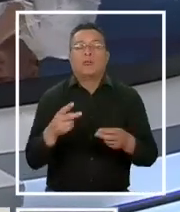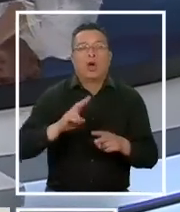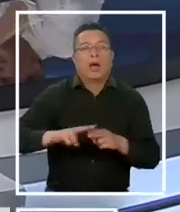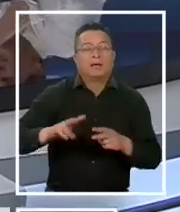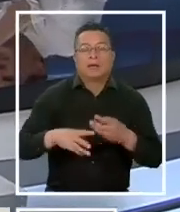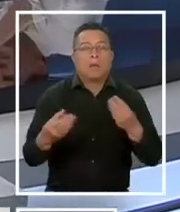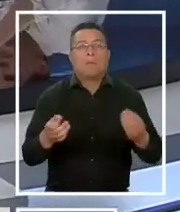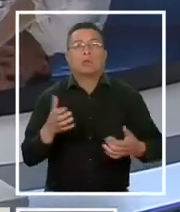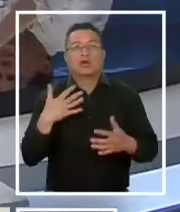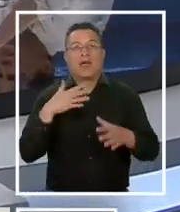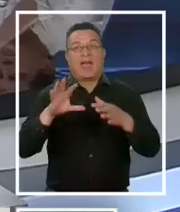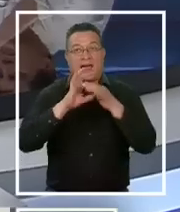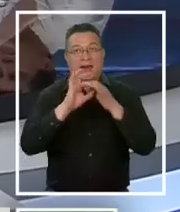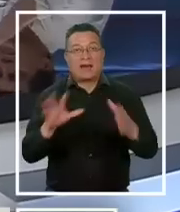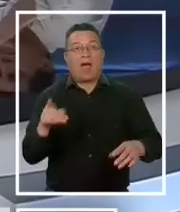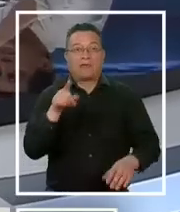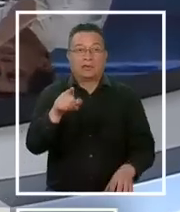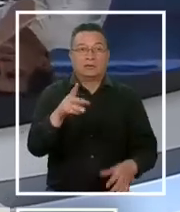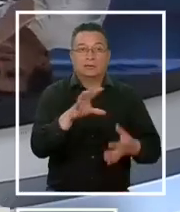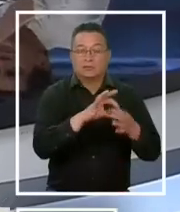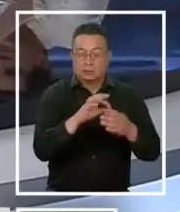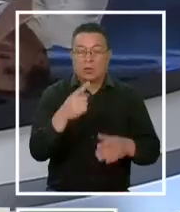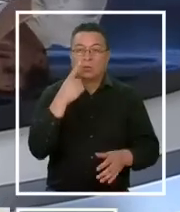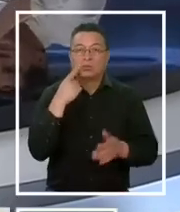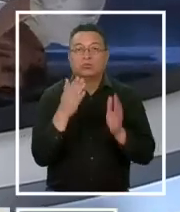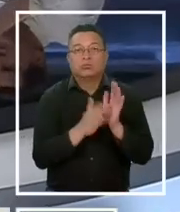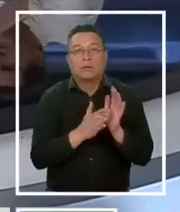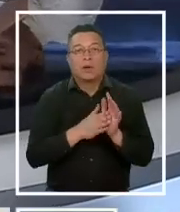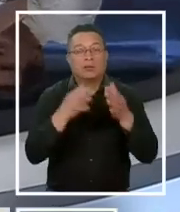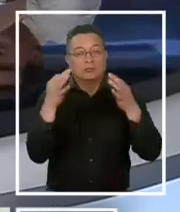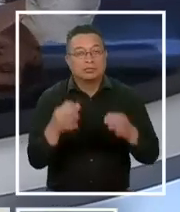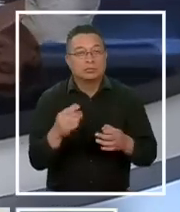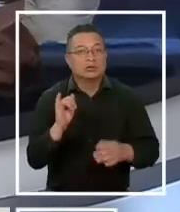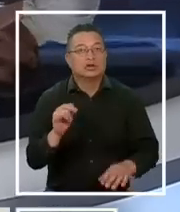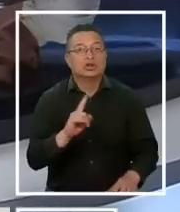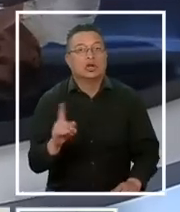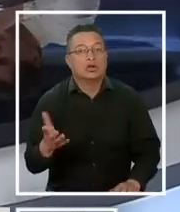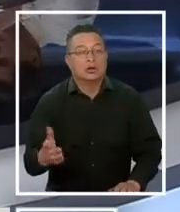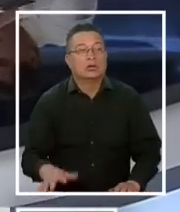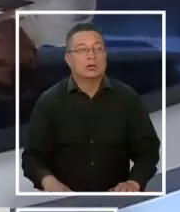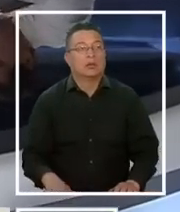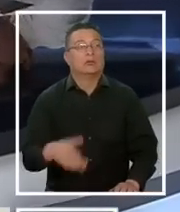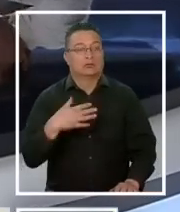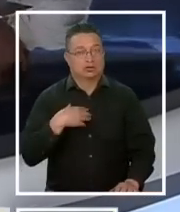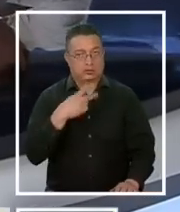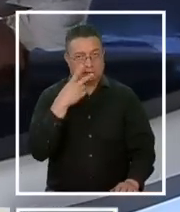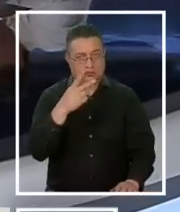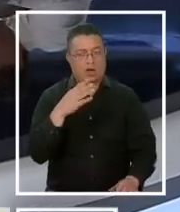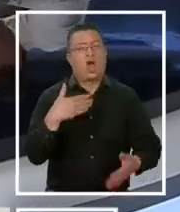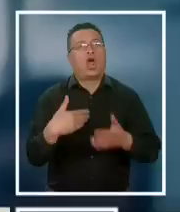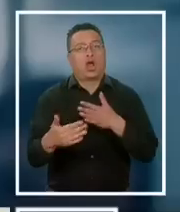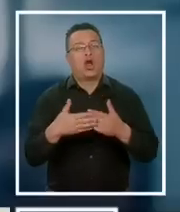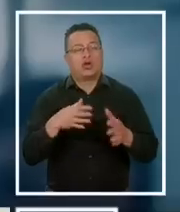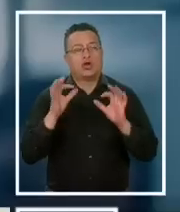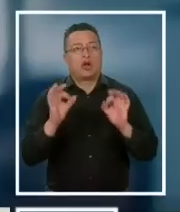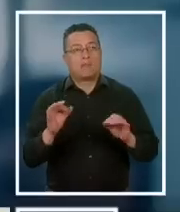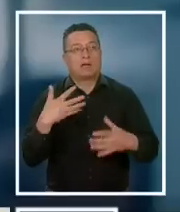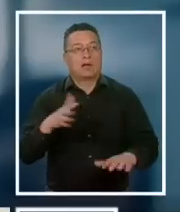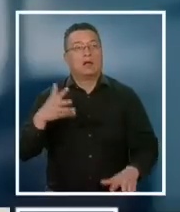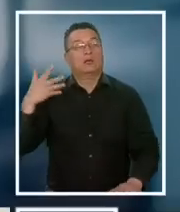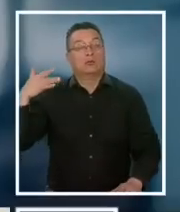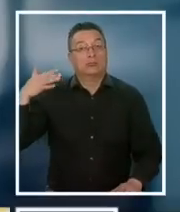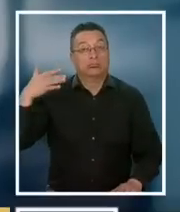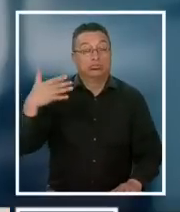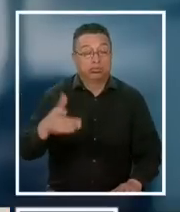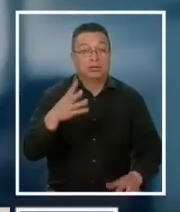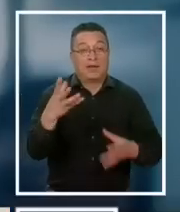vio usted que sucede esto y la gravedad de que si Ocurre algo así se comprueba entre la fiscalía Bueno yo creo que es bastante común ya de un tiempo esta parte